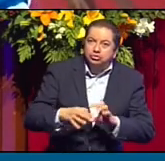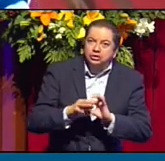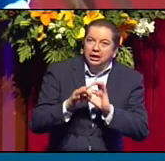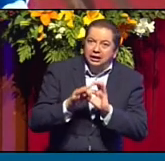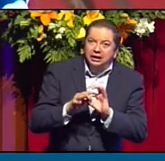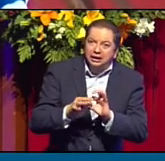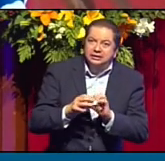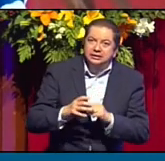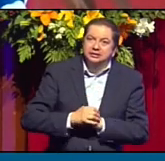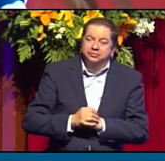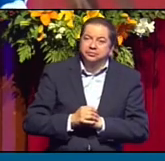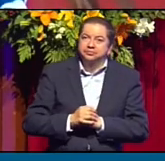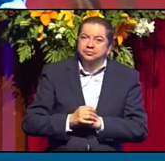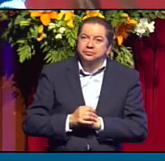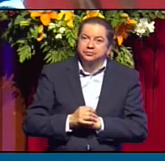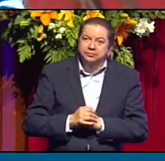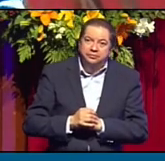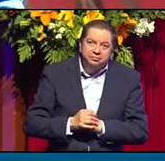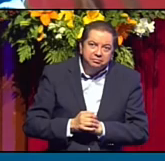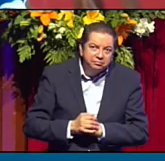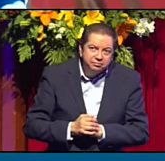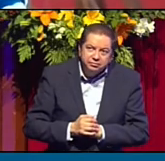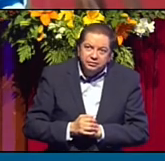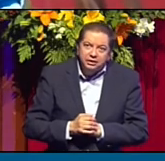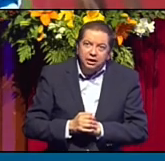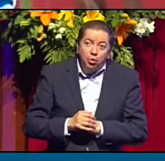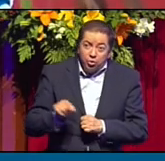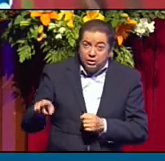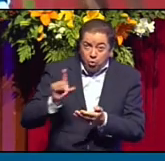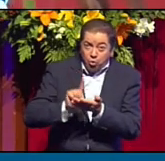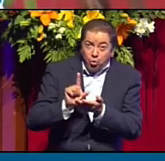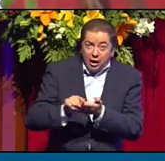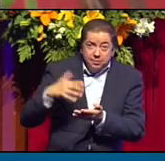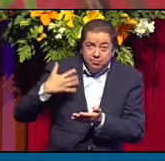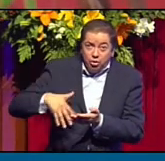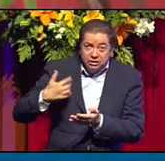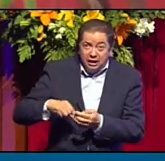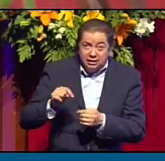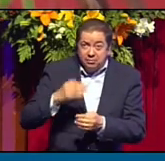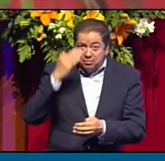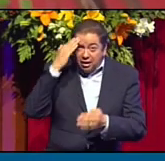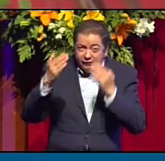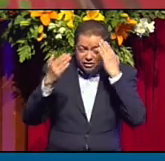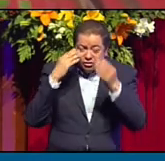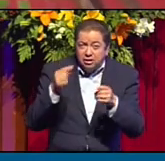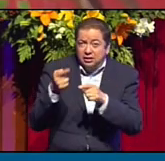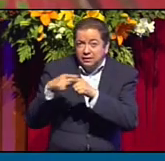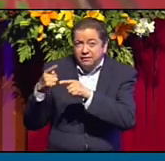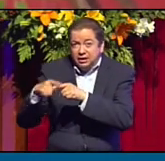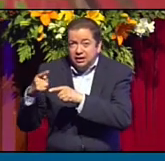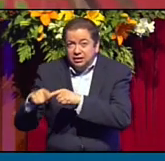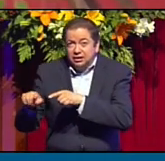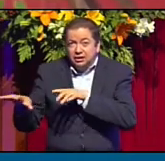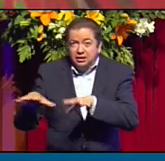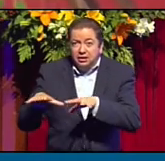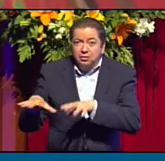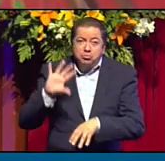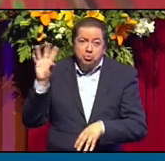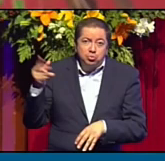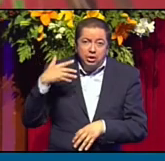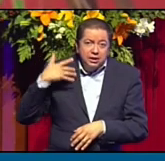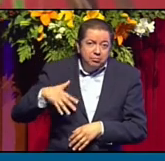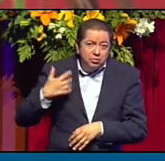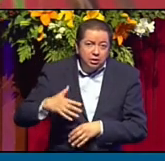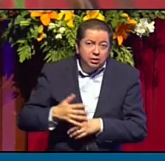él. Esto, ustedes, bueno, un espacio importante para los vecinos, realizan diversas actividades. Muy importante,